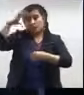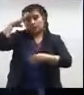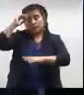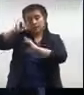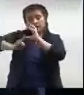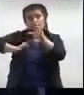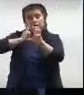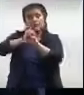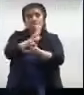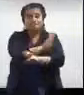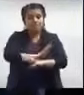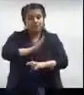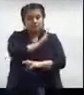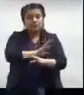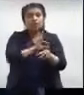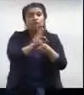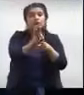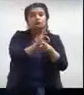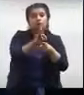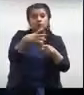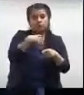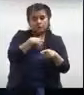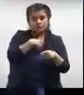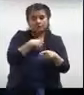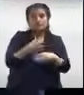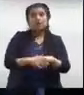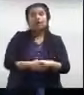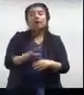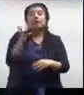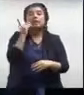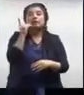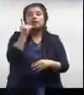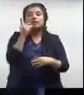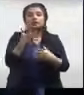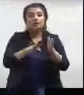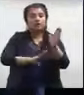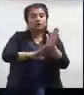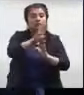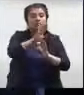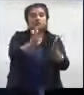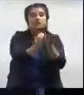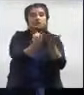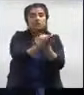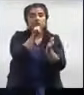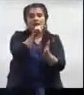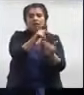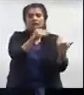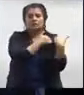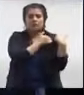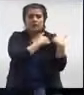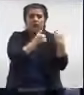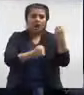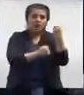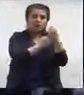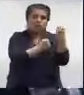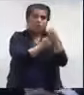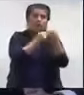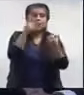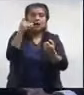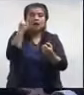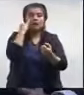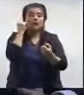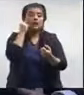beneficio de las funciones inherentes. Dirección de Desarrollo Institucional es la encargada de apoyar a la DIGICRI en